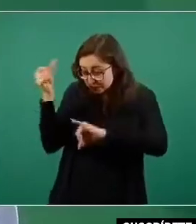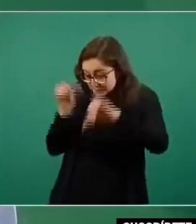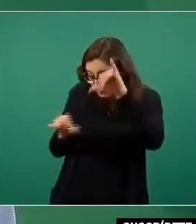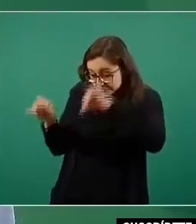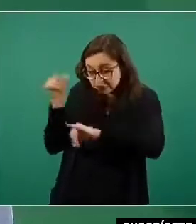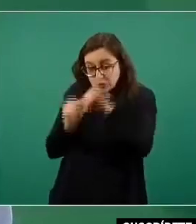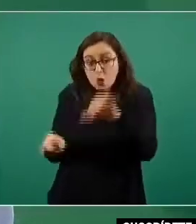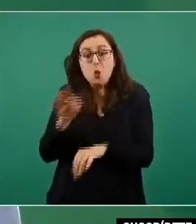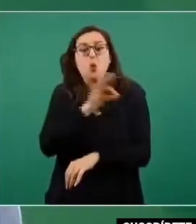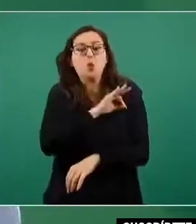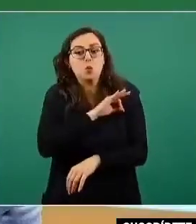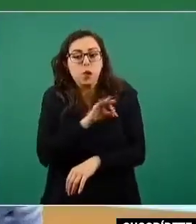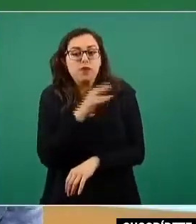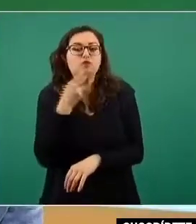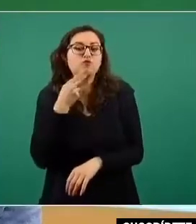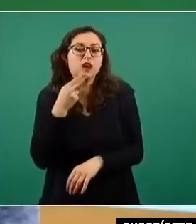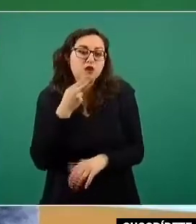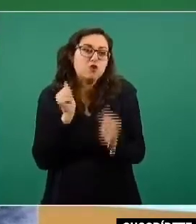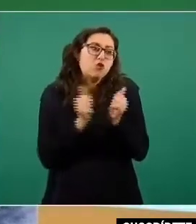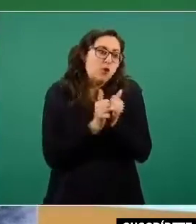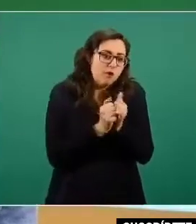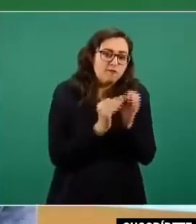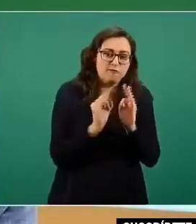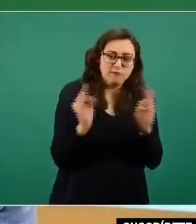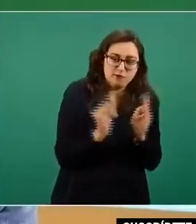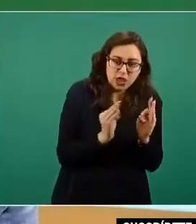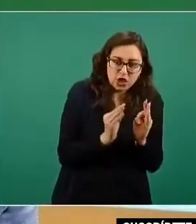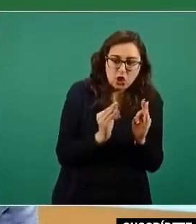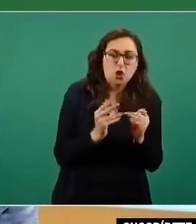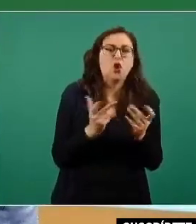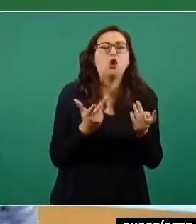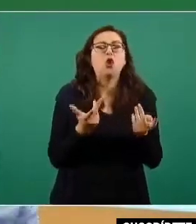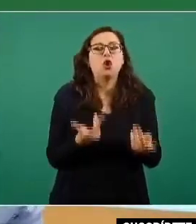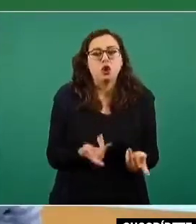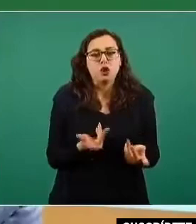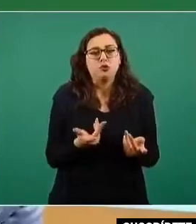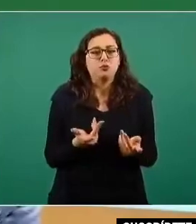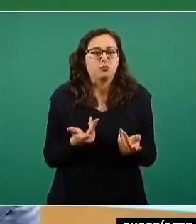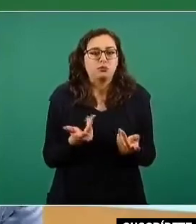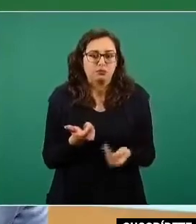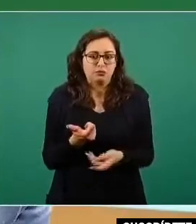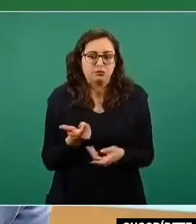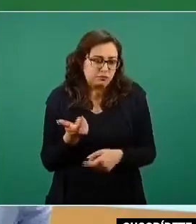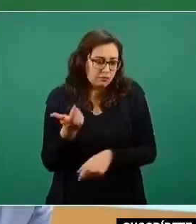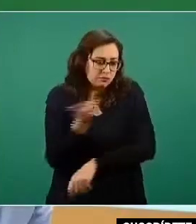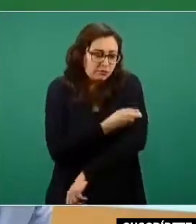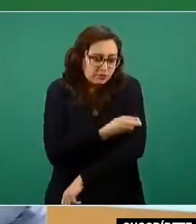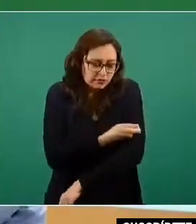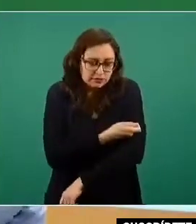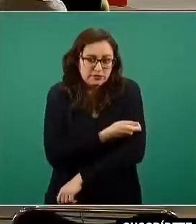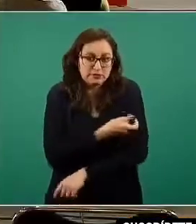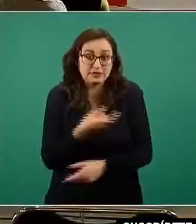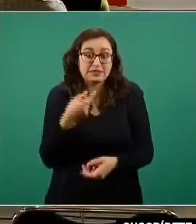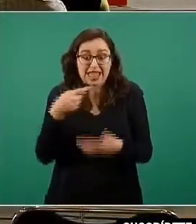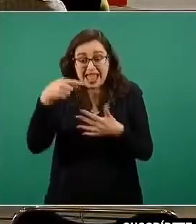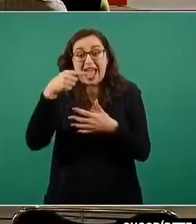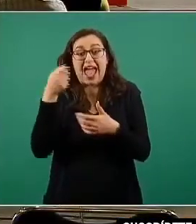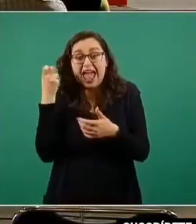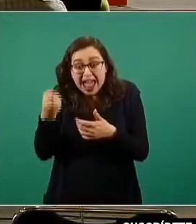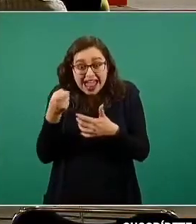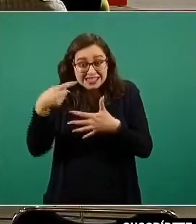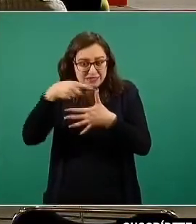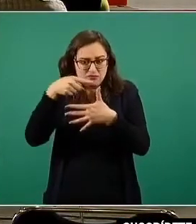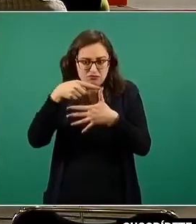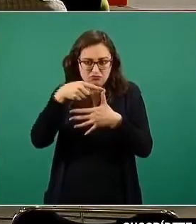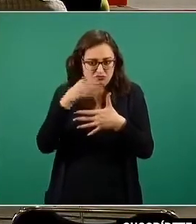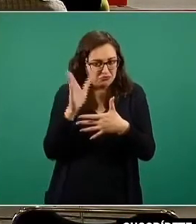condiciones de frío y en general funcionar para poder ser aplicadas. Y esos otros componentes